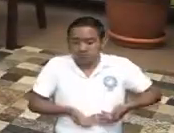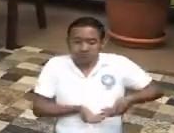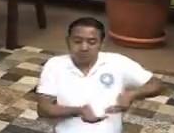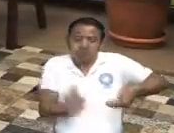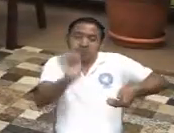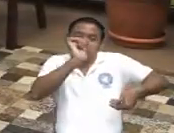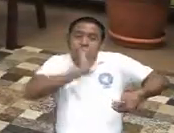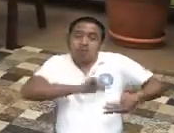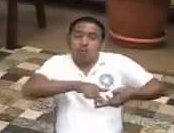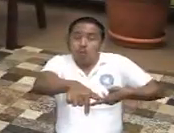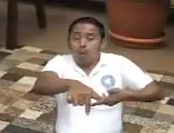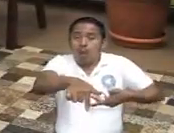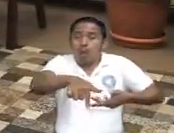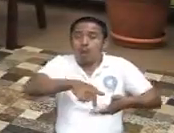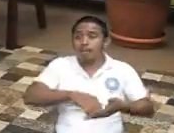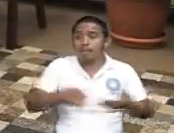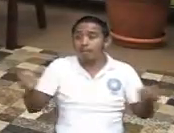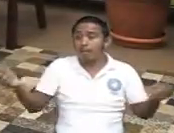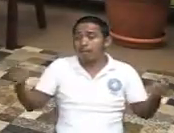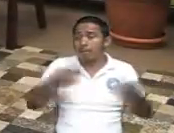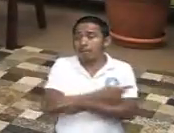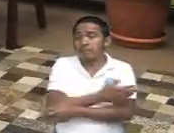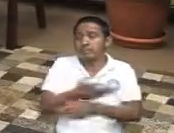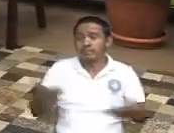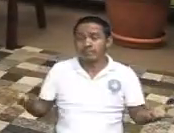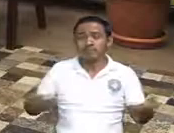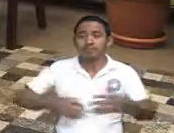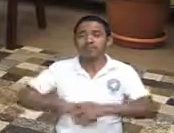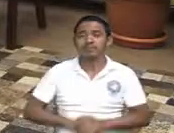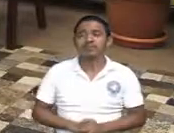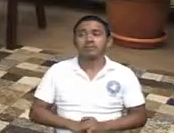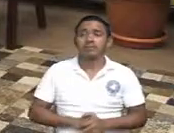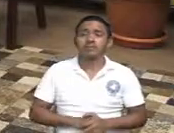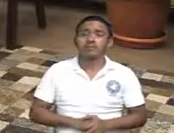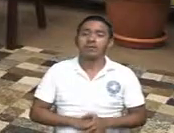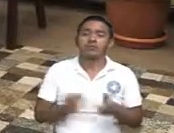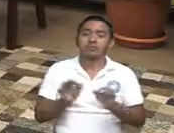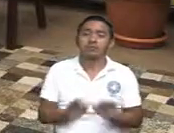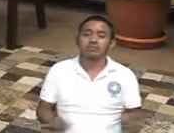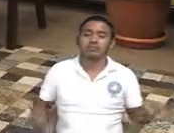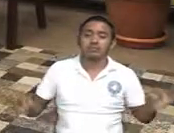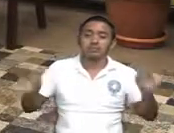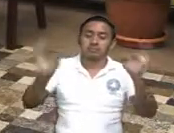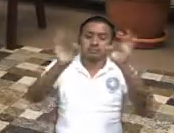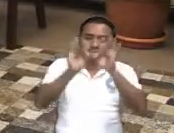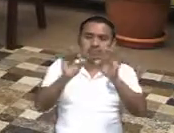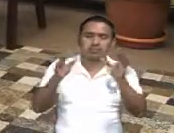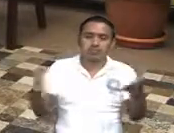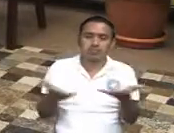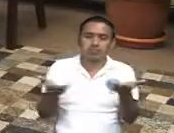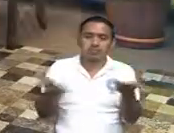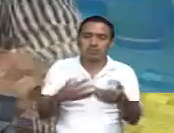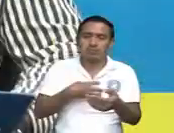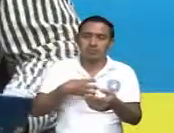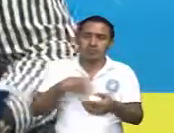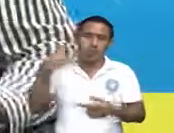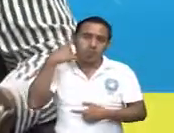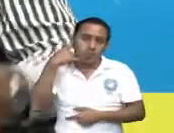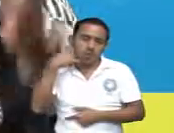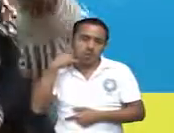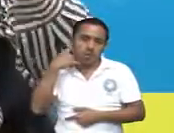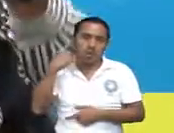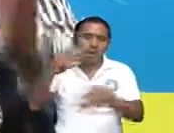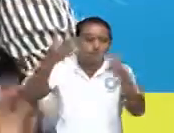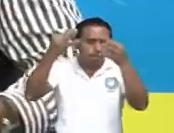y cae peor soy una correntada imagen entonces aquí en la importancia de tener nuestros oídos y